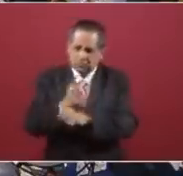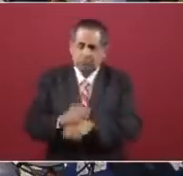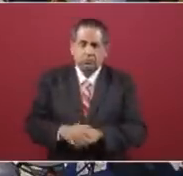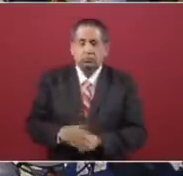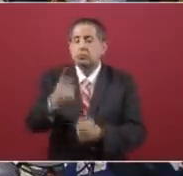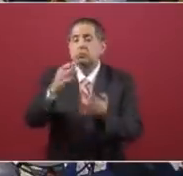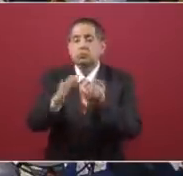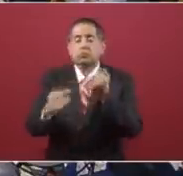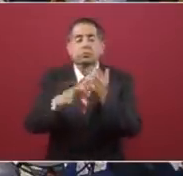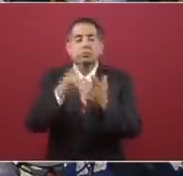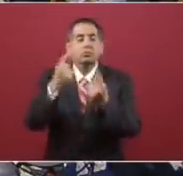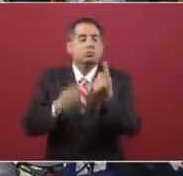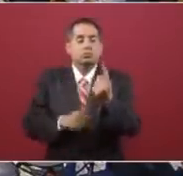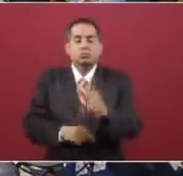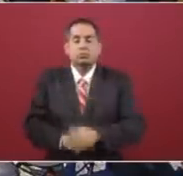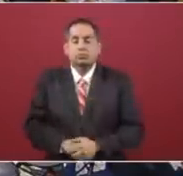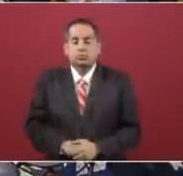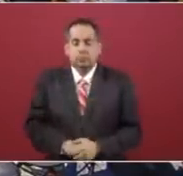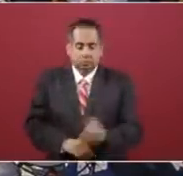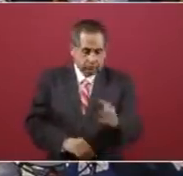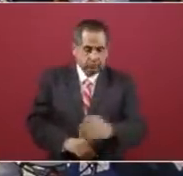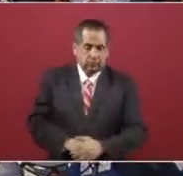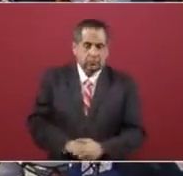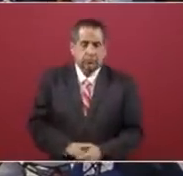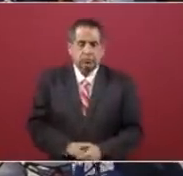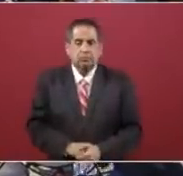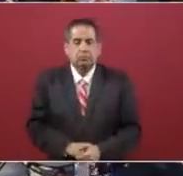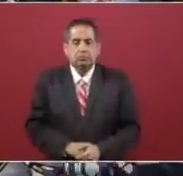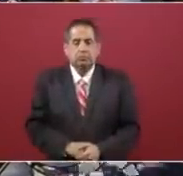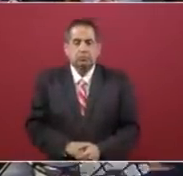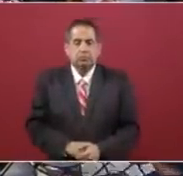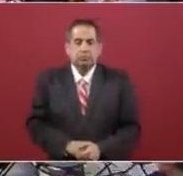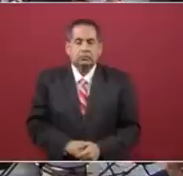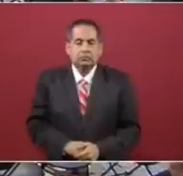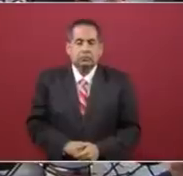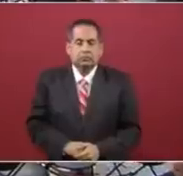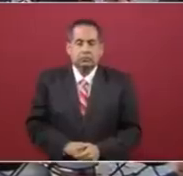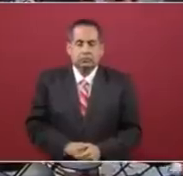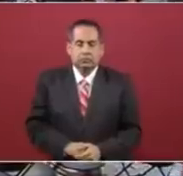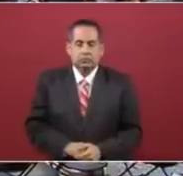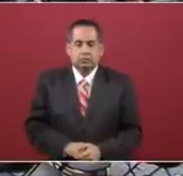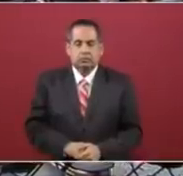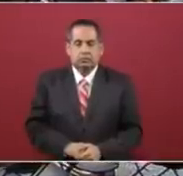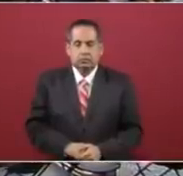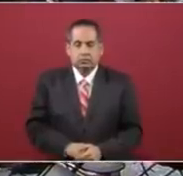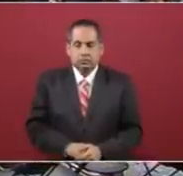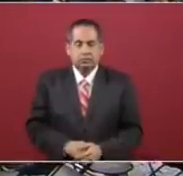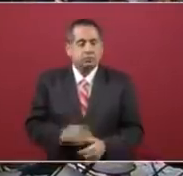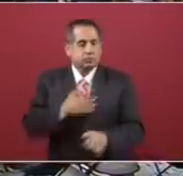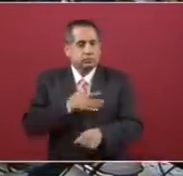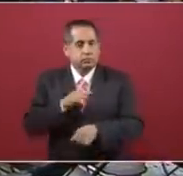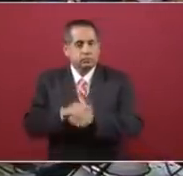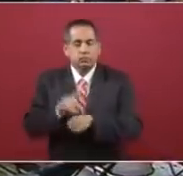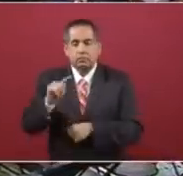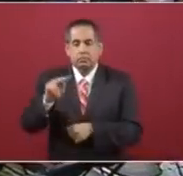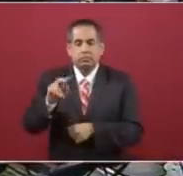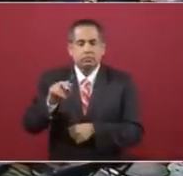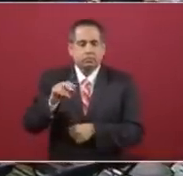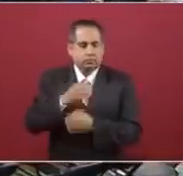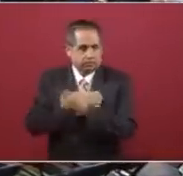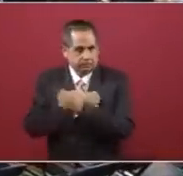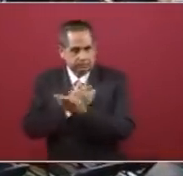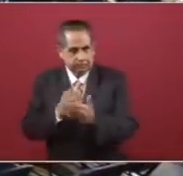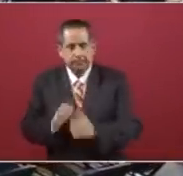Una más. A ver, la compañera. Buenos días. Buenos días de Televisión Educativa.